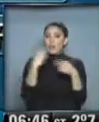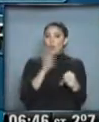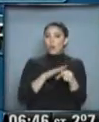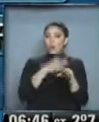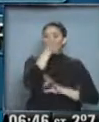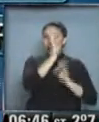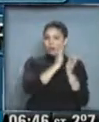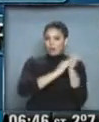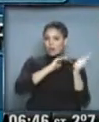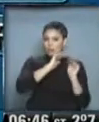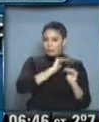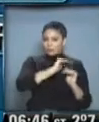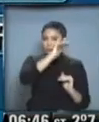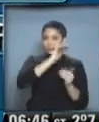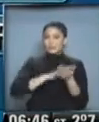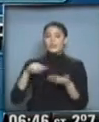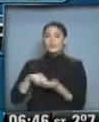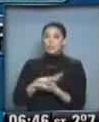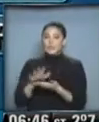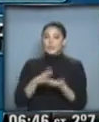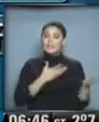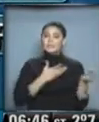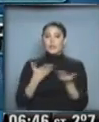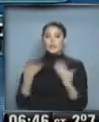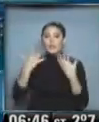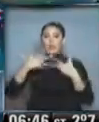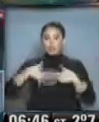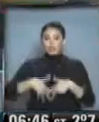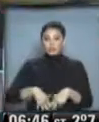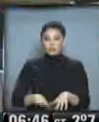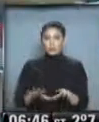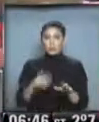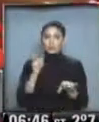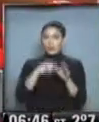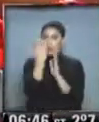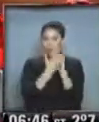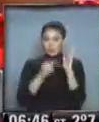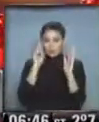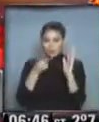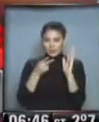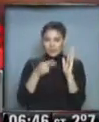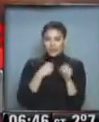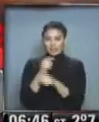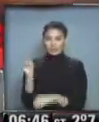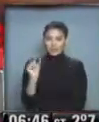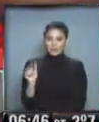nieve. De vuelta a la ciudad, los servicios están funcionando de acuerdo a sus programas. Hasta luego.